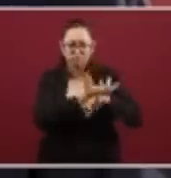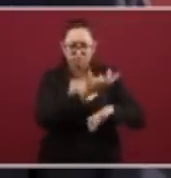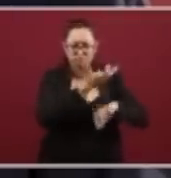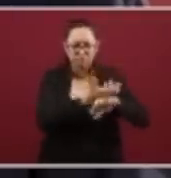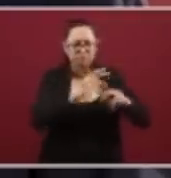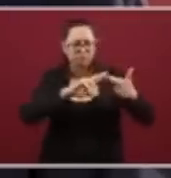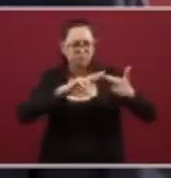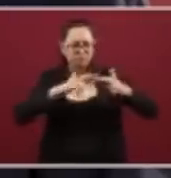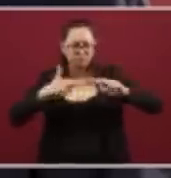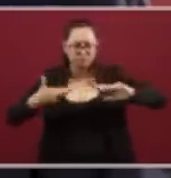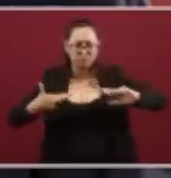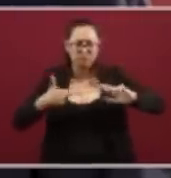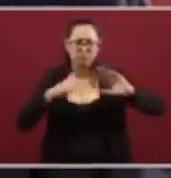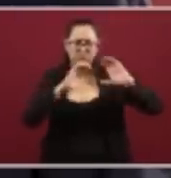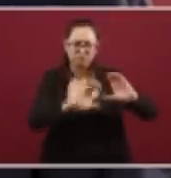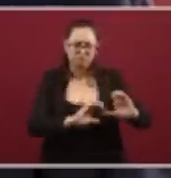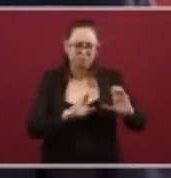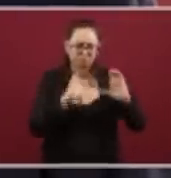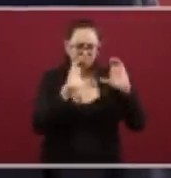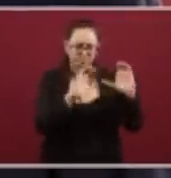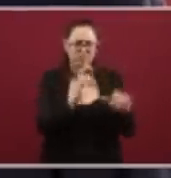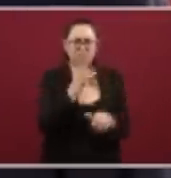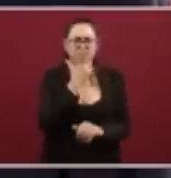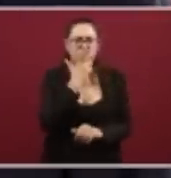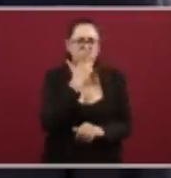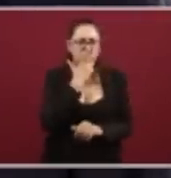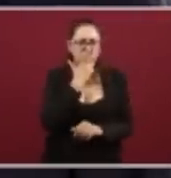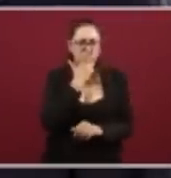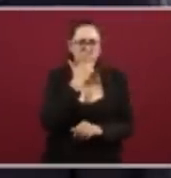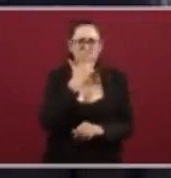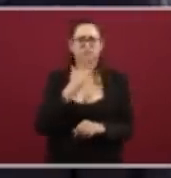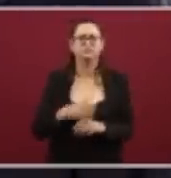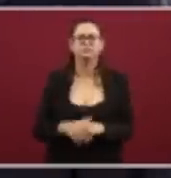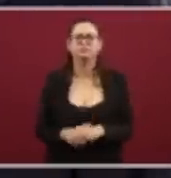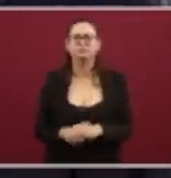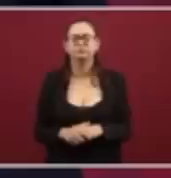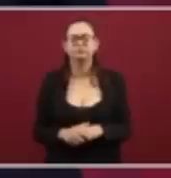relación con eeuu